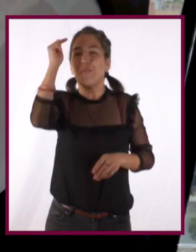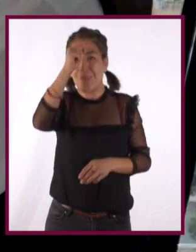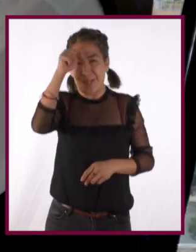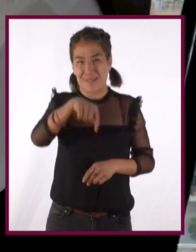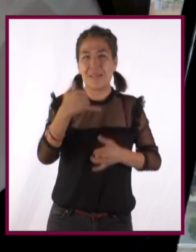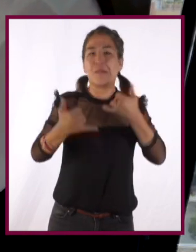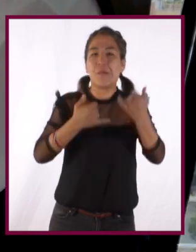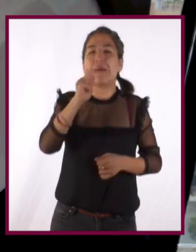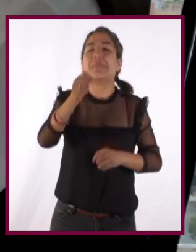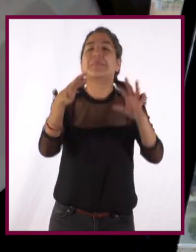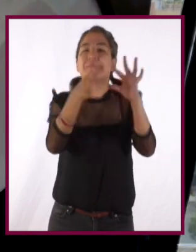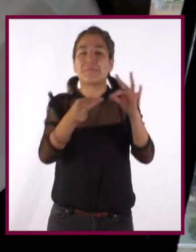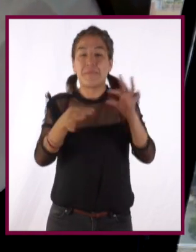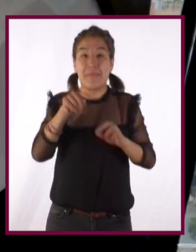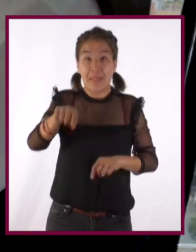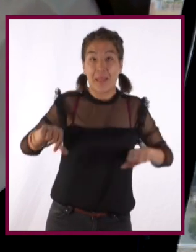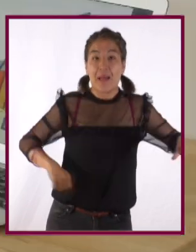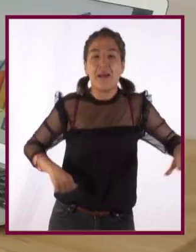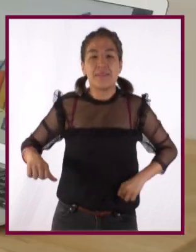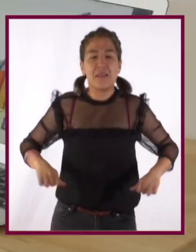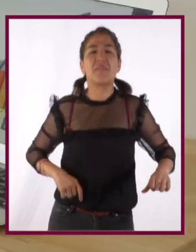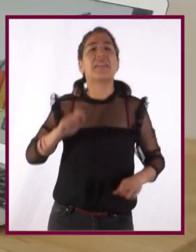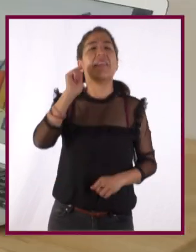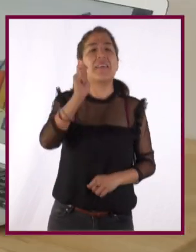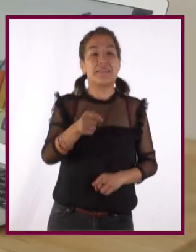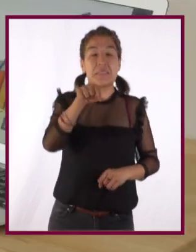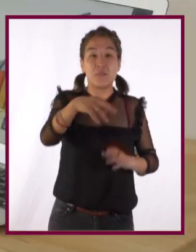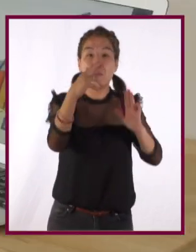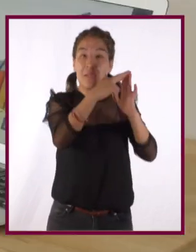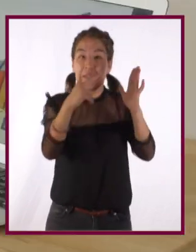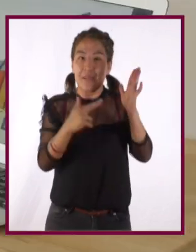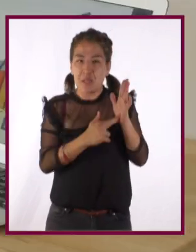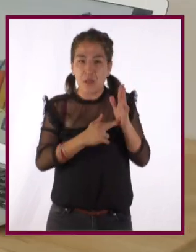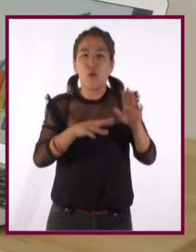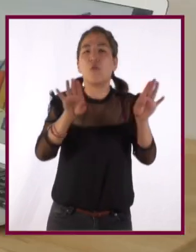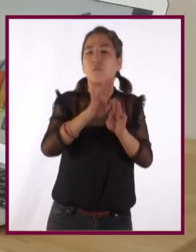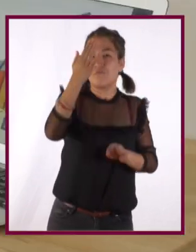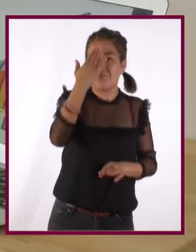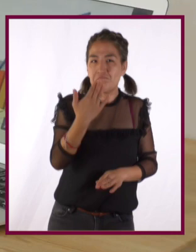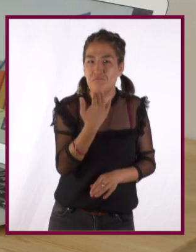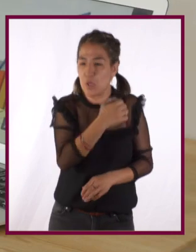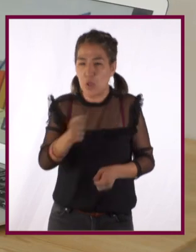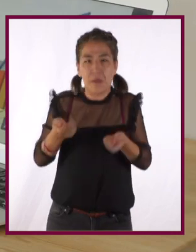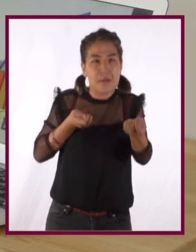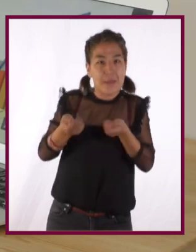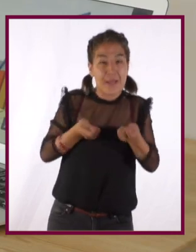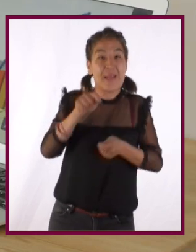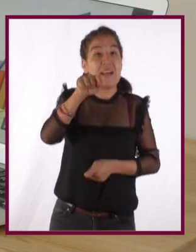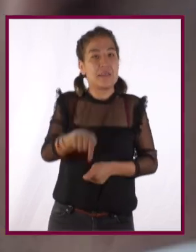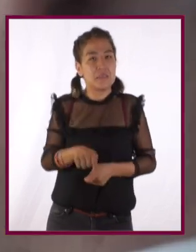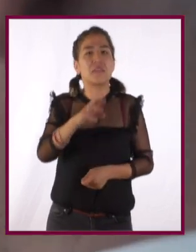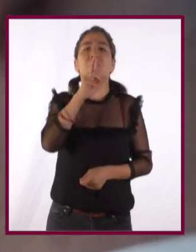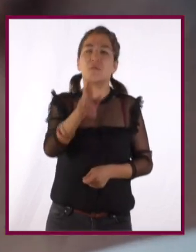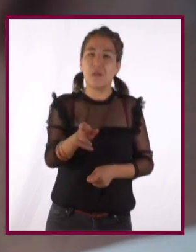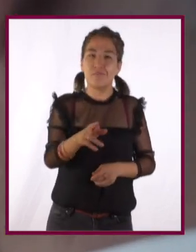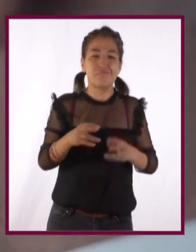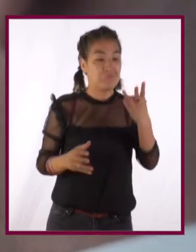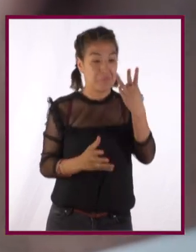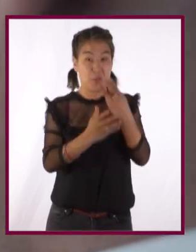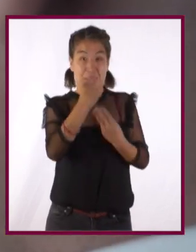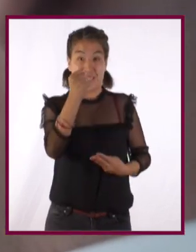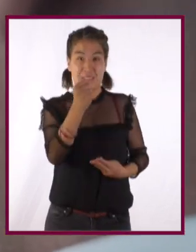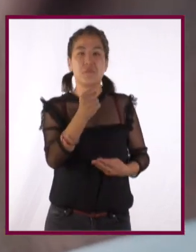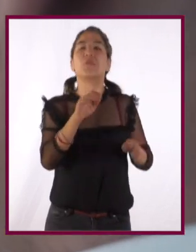juegos, por tanto, explica aquellas actividades en las que las reglas, las estrategias y los resultados